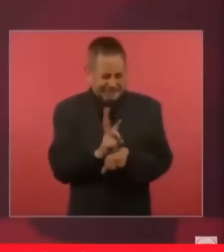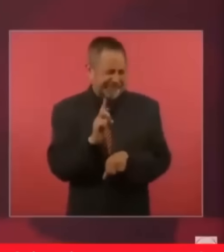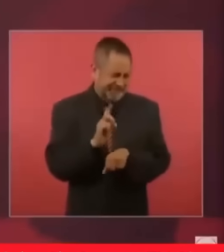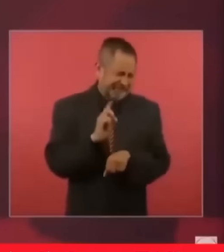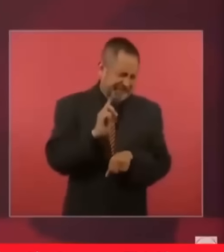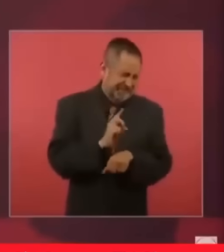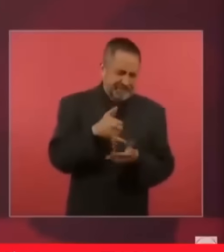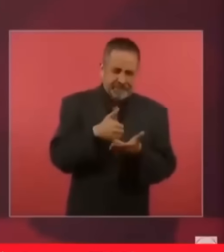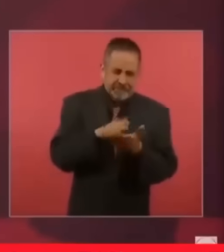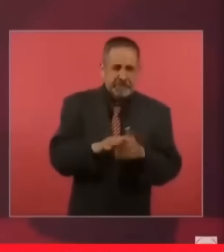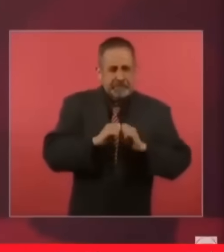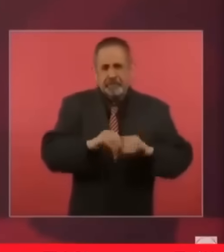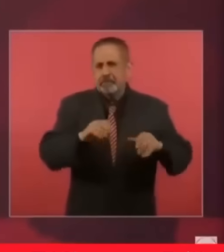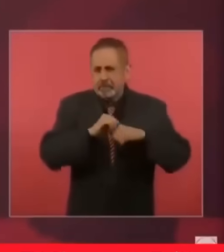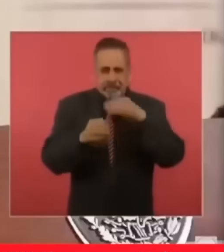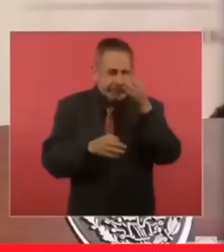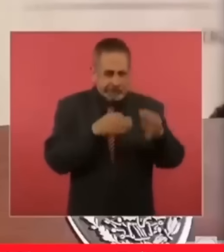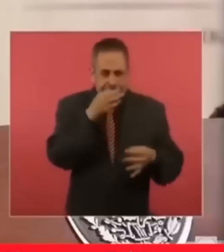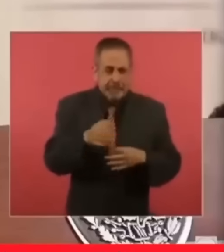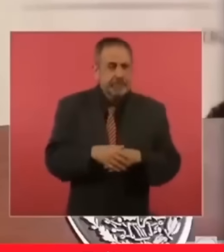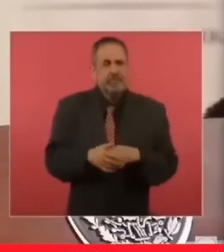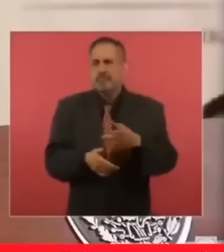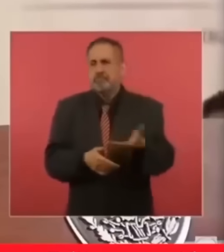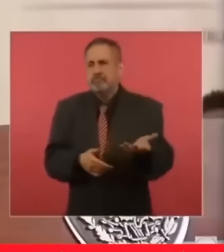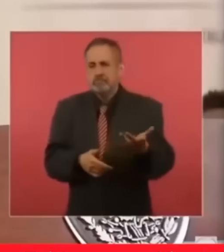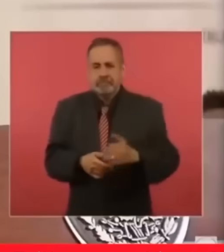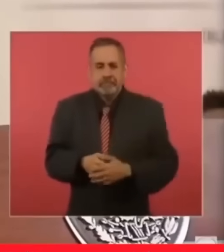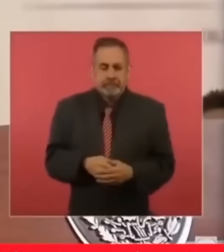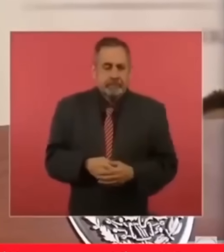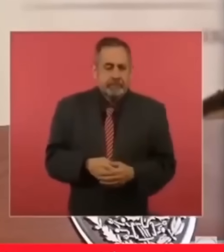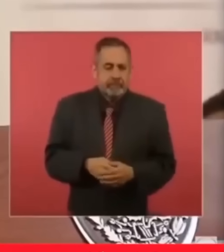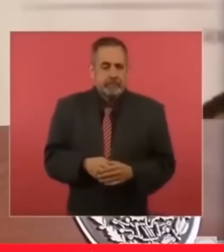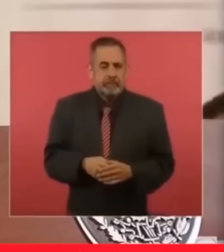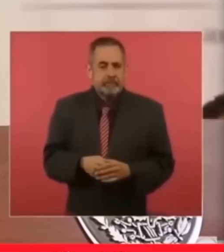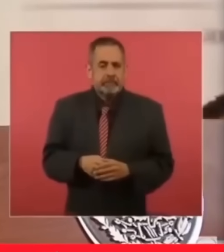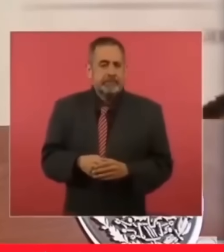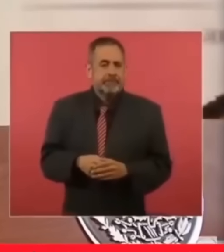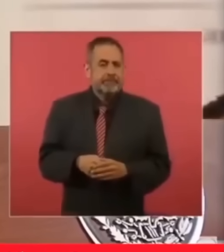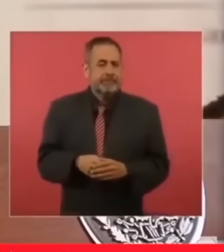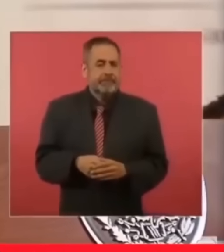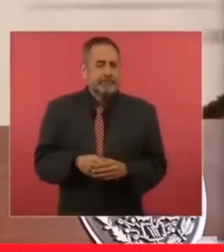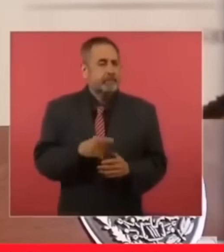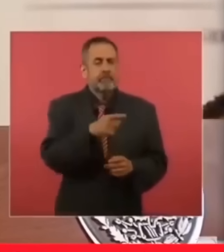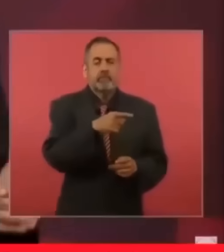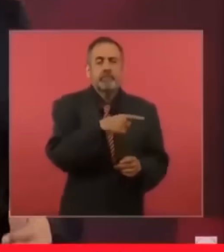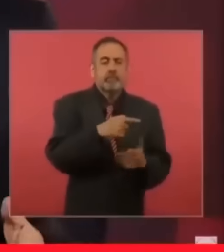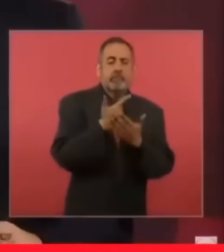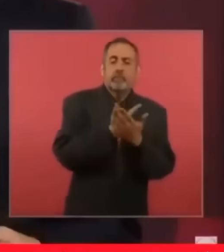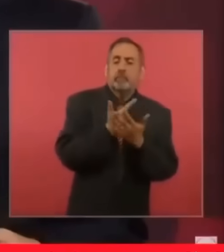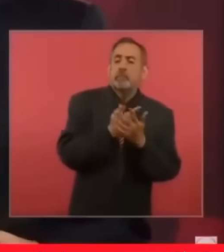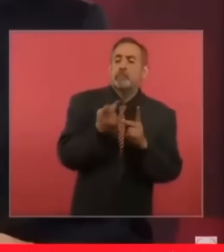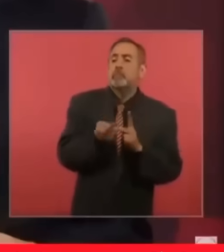Diariamente. Pero les hablo de una encuesta que se